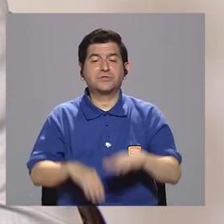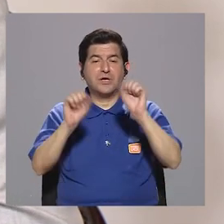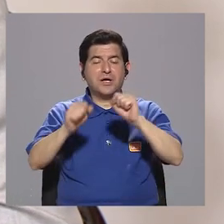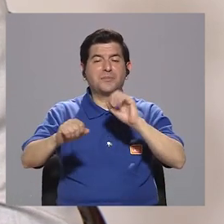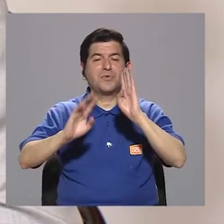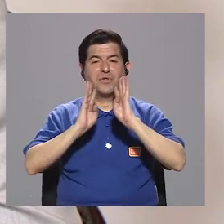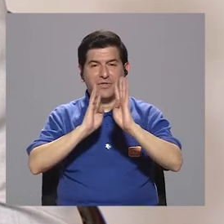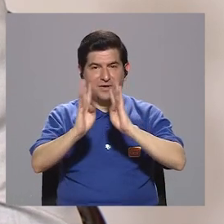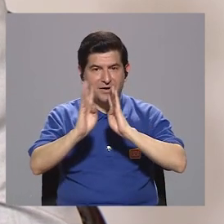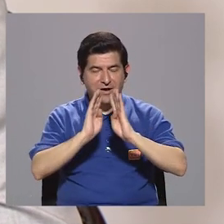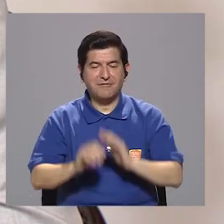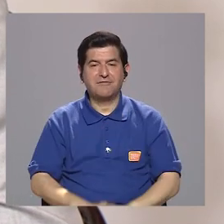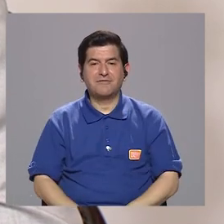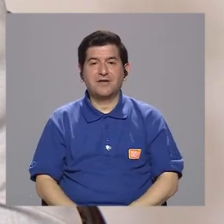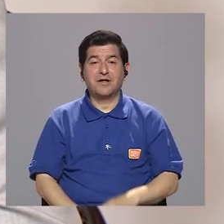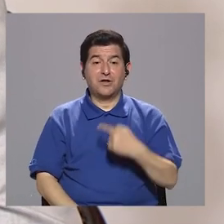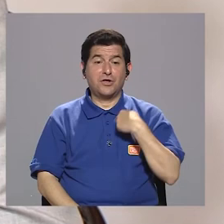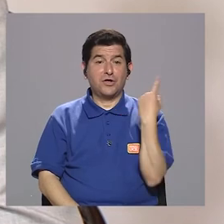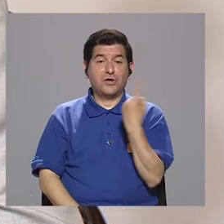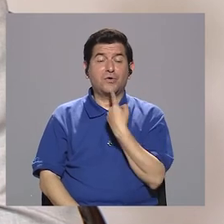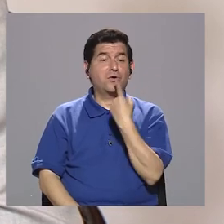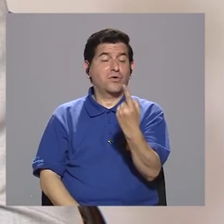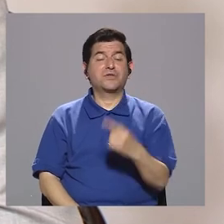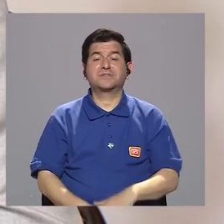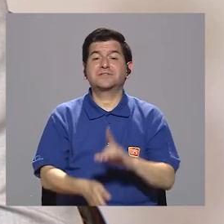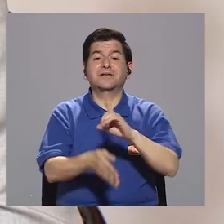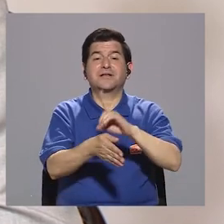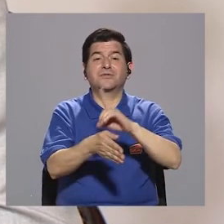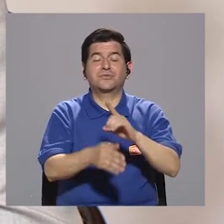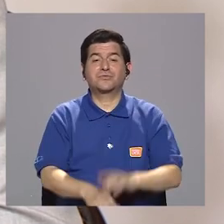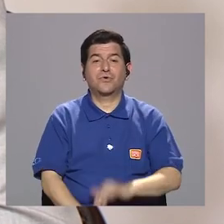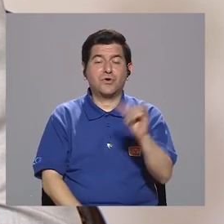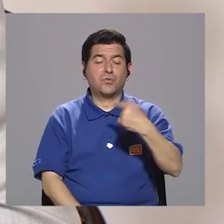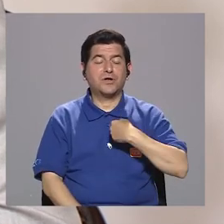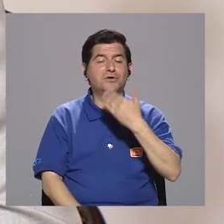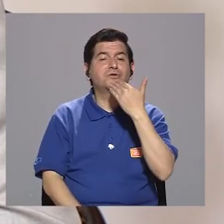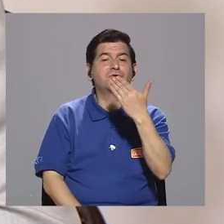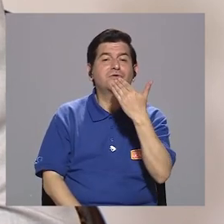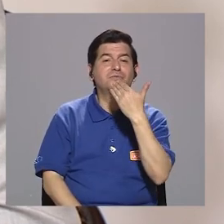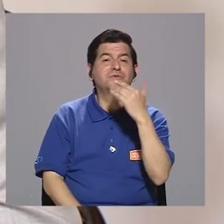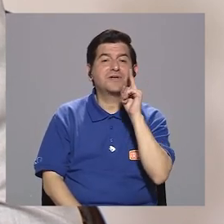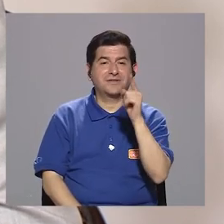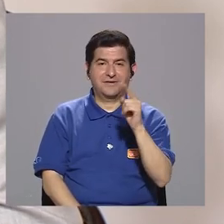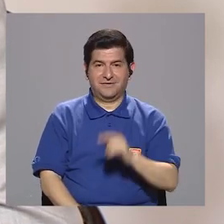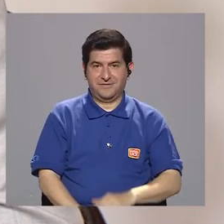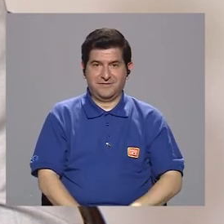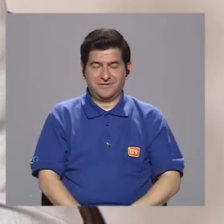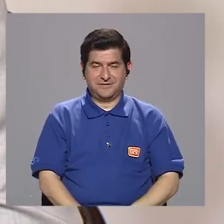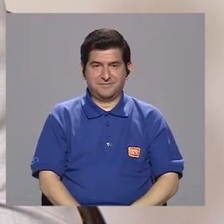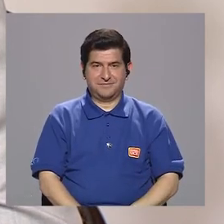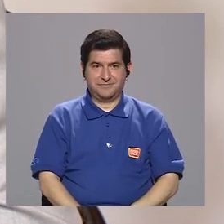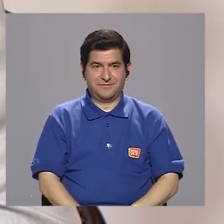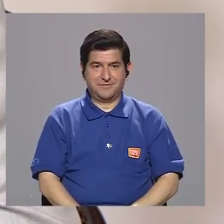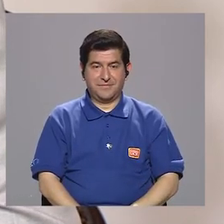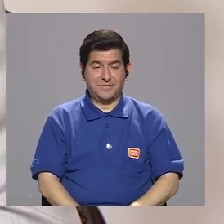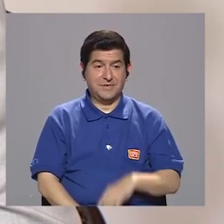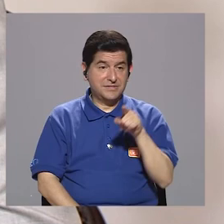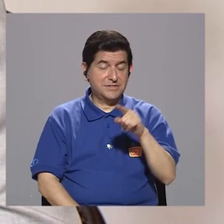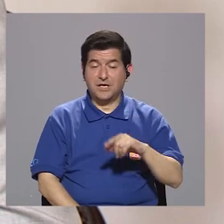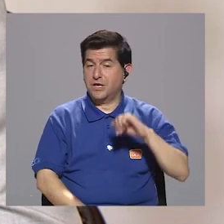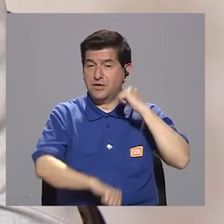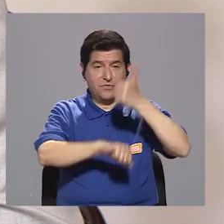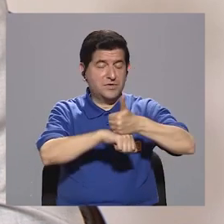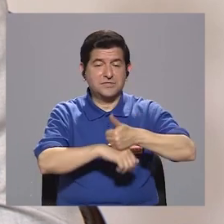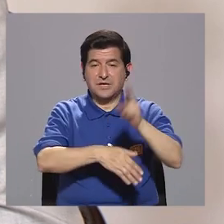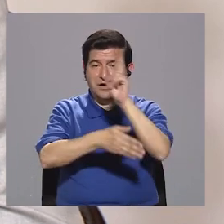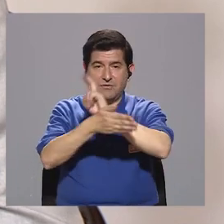retrato. Y casualmente yo lo único que le puedo decir al doctor es que también estoy agradecido con él, porque si él no hubiese hecho la Universidad de Costa